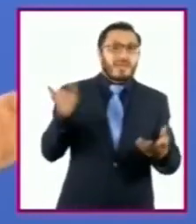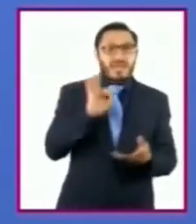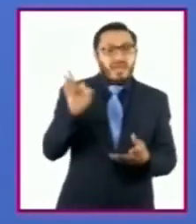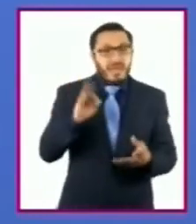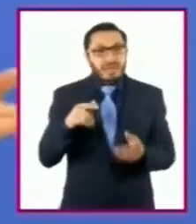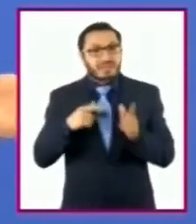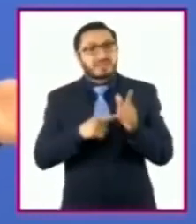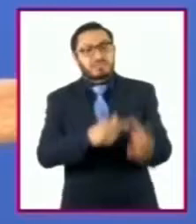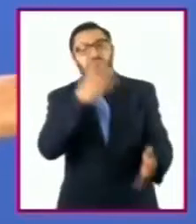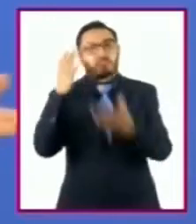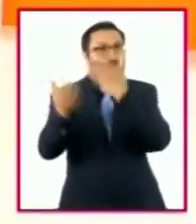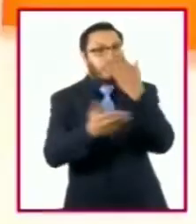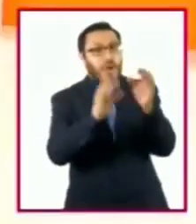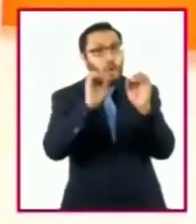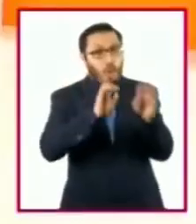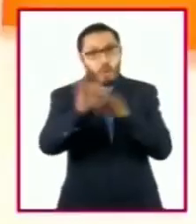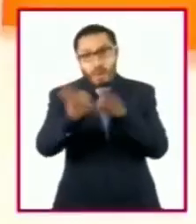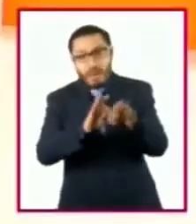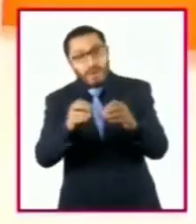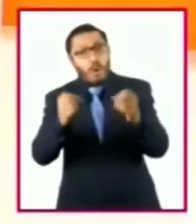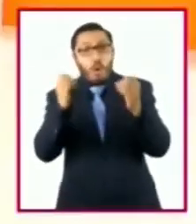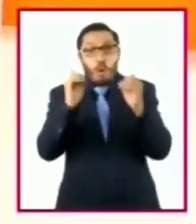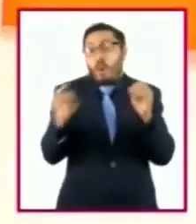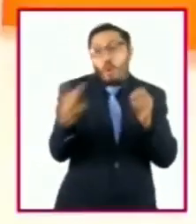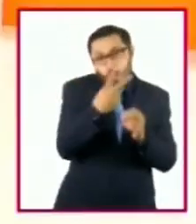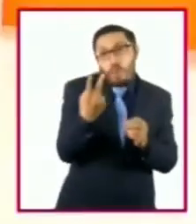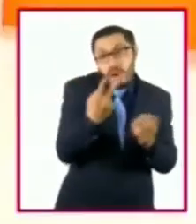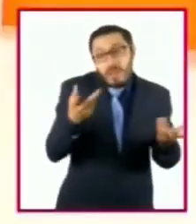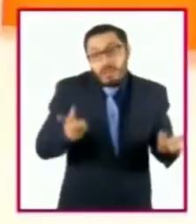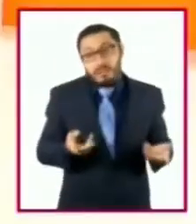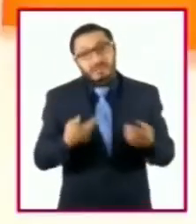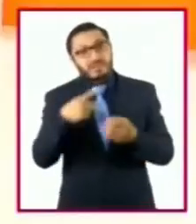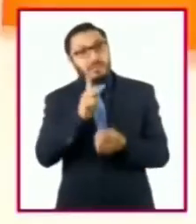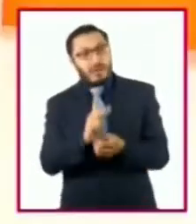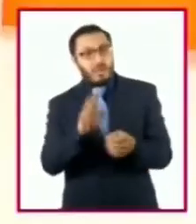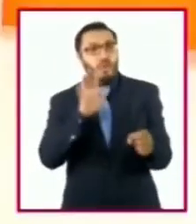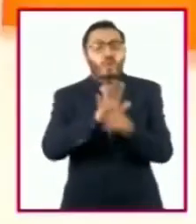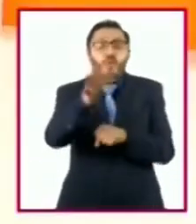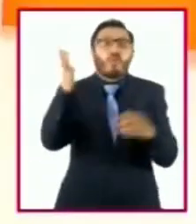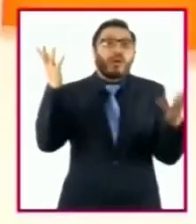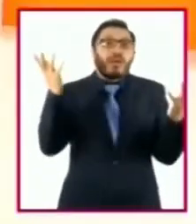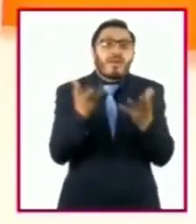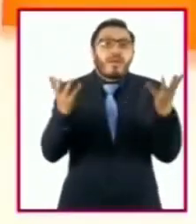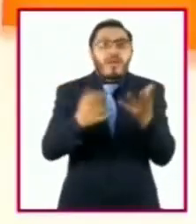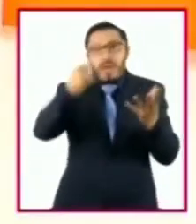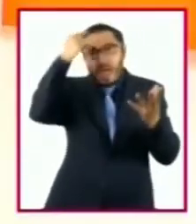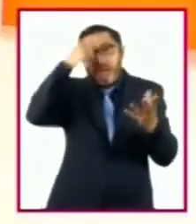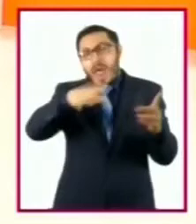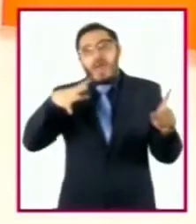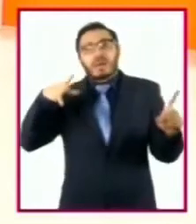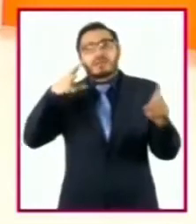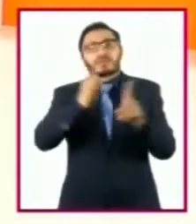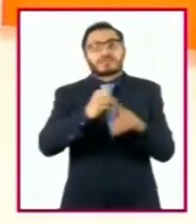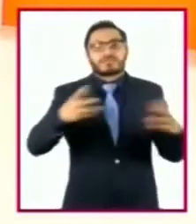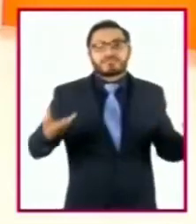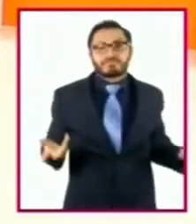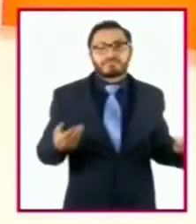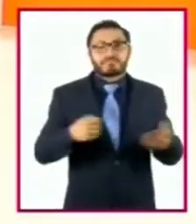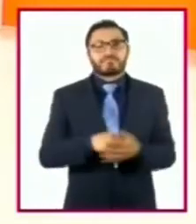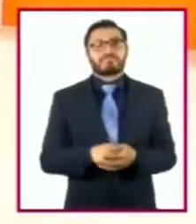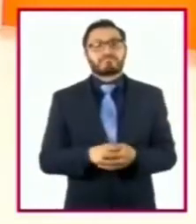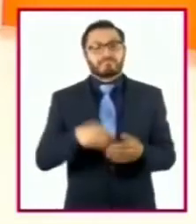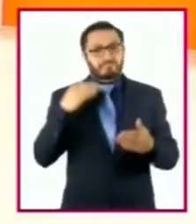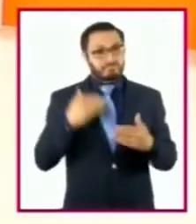trabajar, o tal vez ambas. La cuestión es, ¿qué deberán hacer para lograr lo que se propongan de ahora en